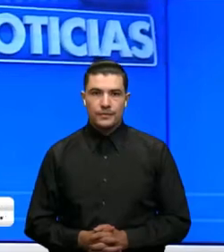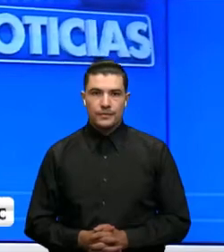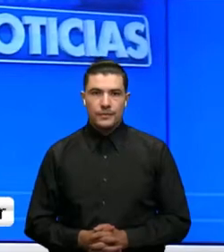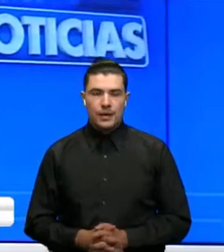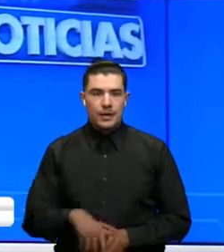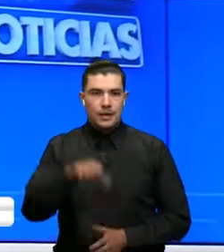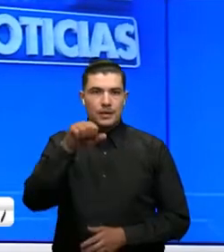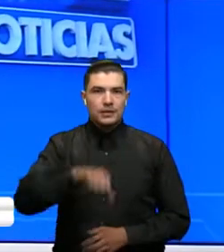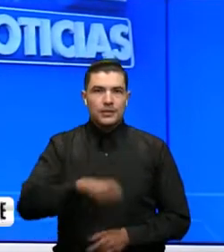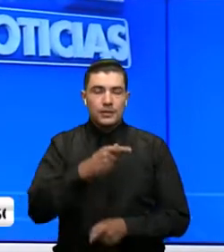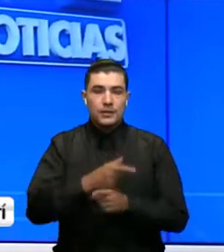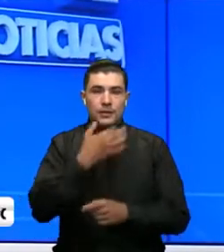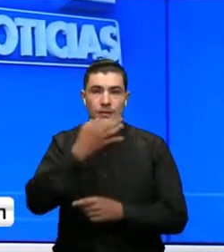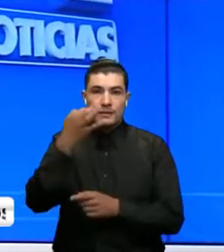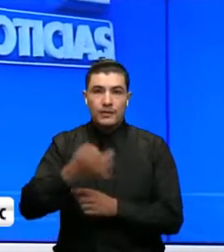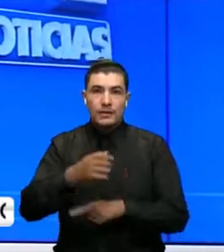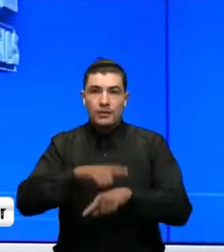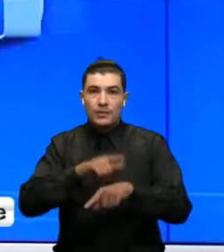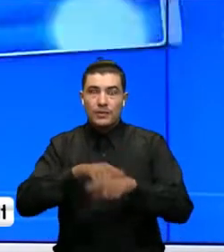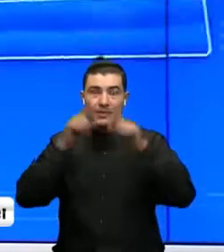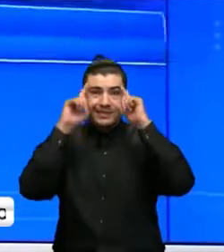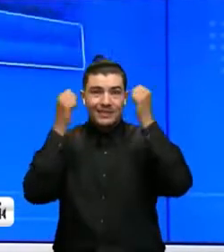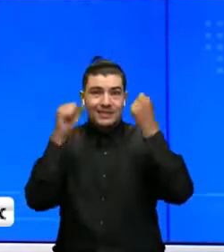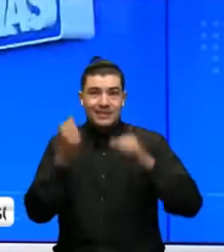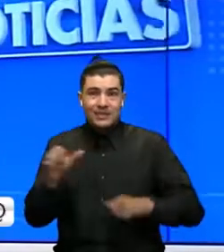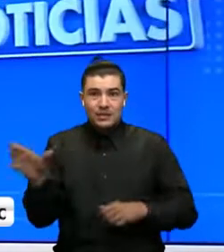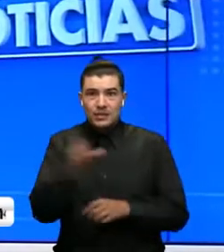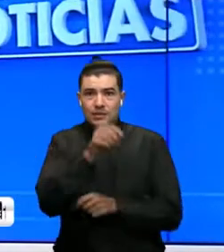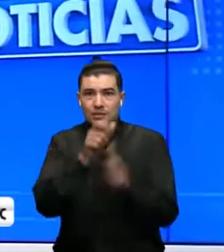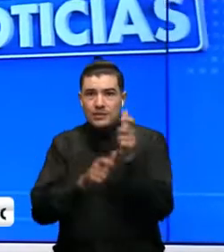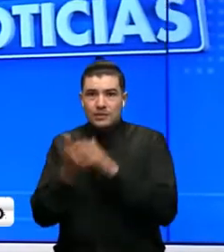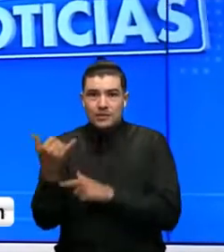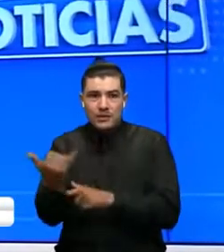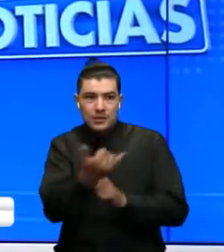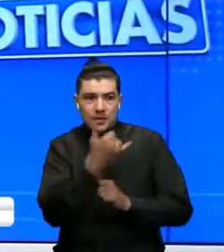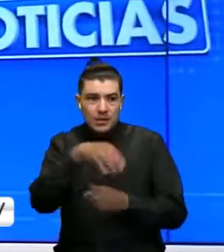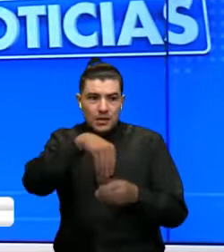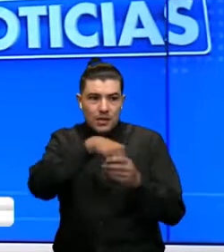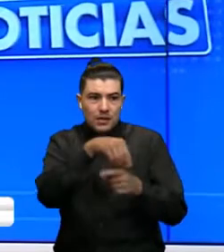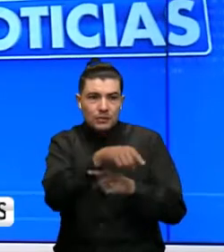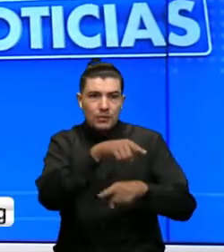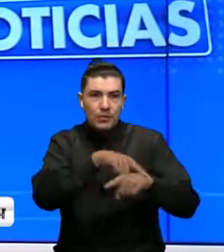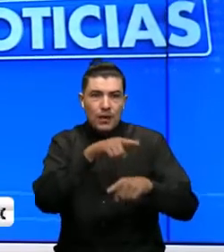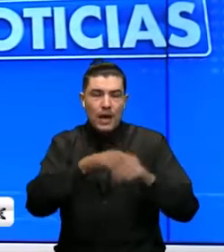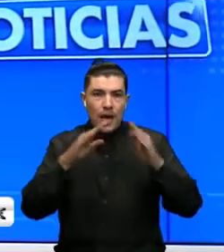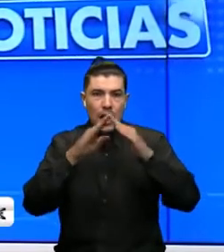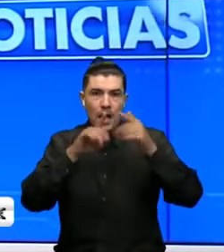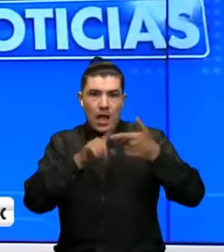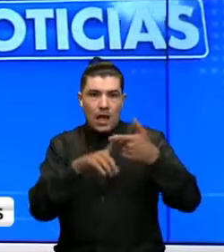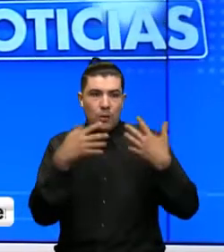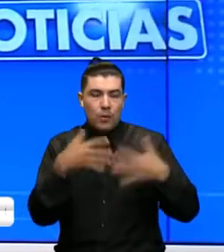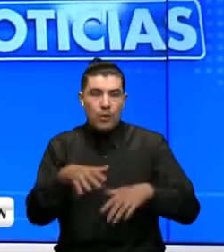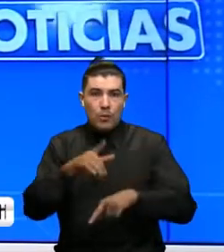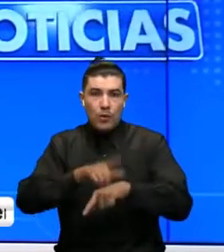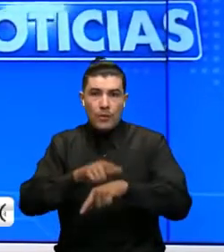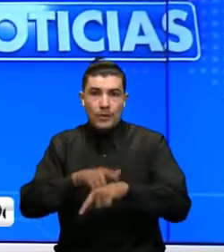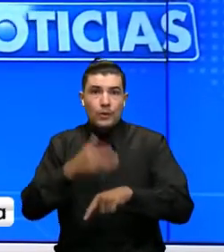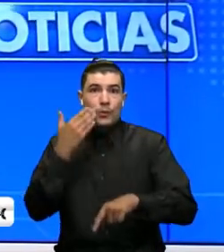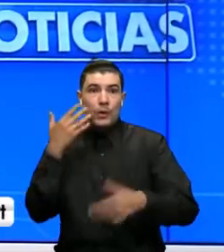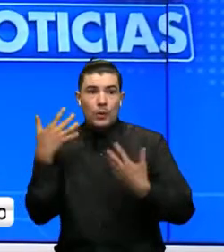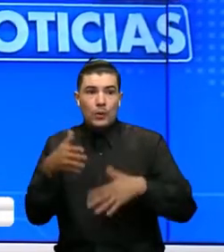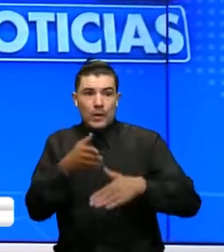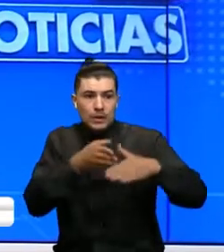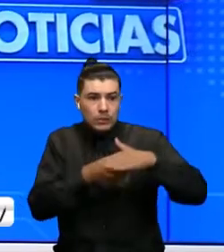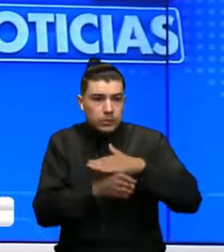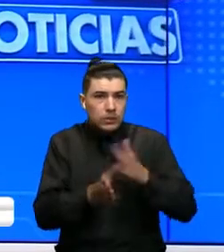y es que realmente fueron momentos de angustia para los feligreses que se encontraban a esa hora en la catedral de la sagrada familia en el momento en que los estudiantes